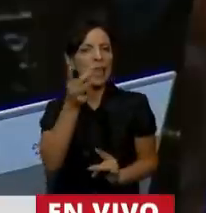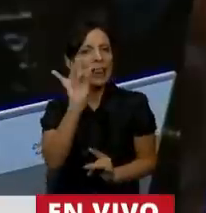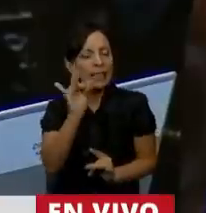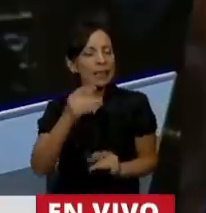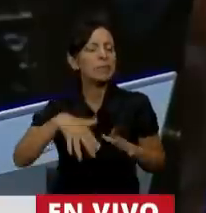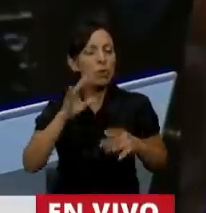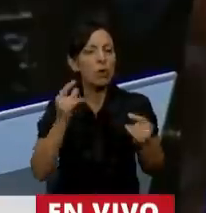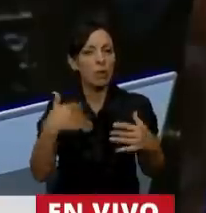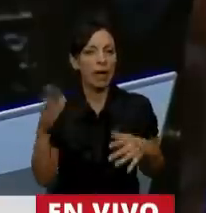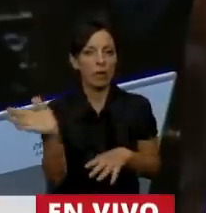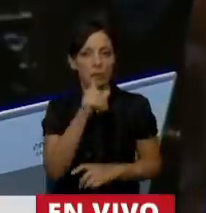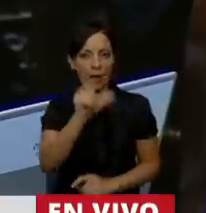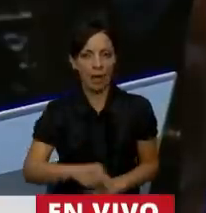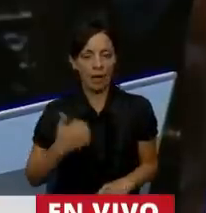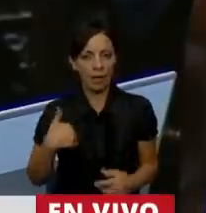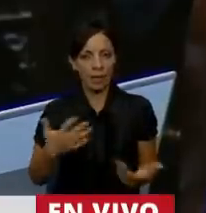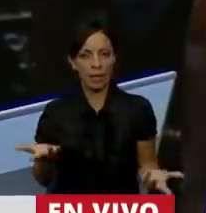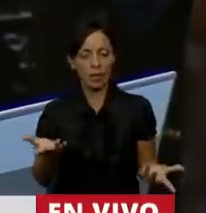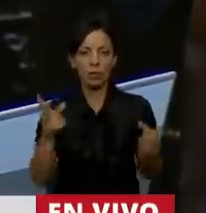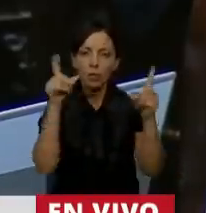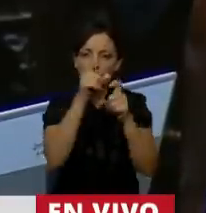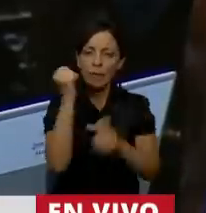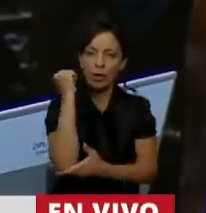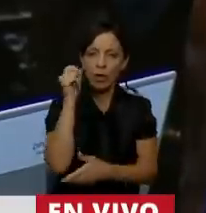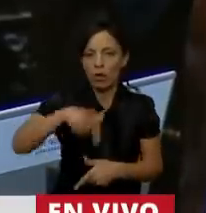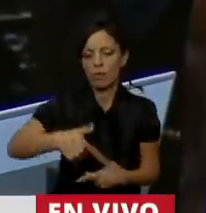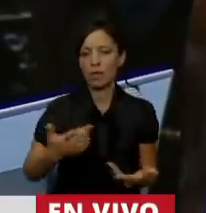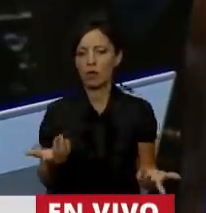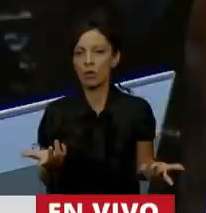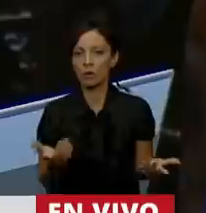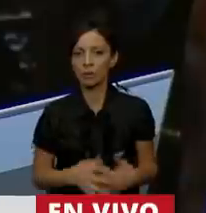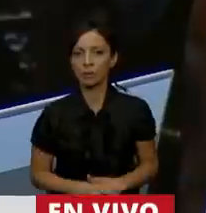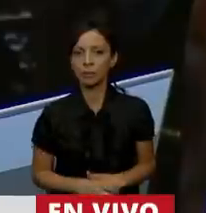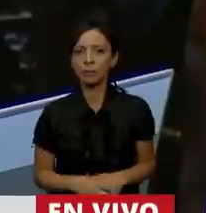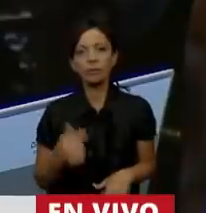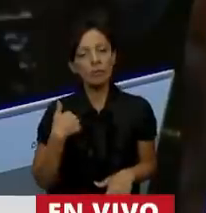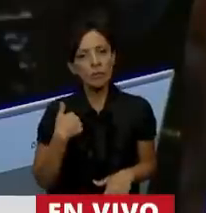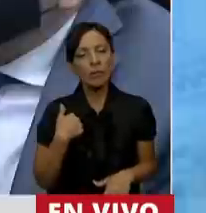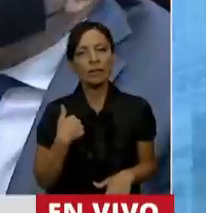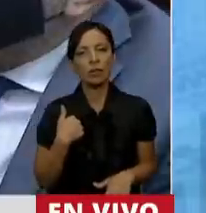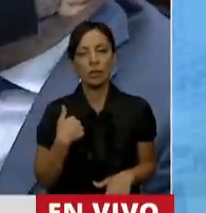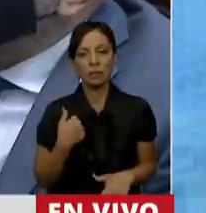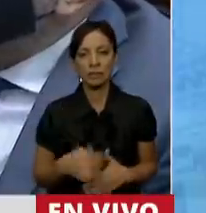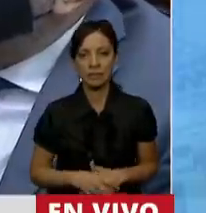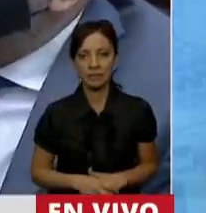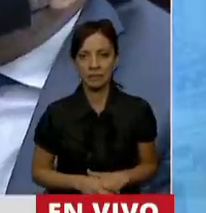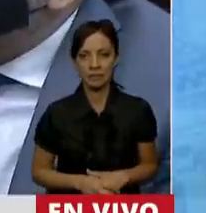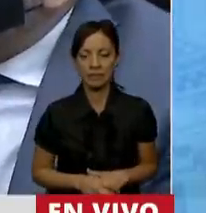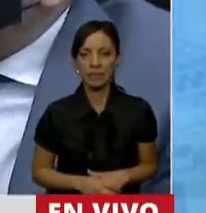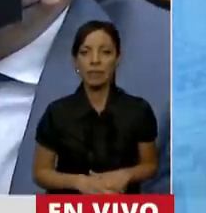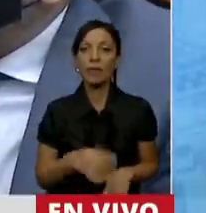diciembre, con el problema económico que hay en este momento. Yo lo que